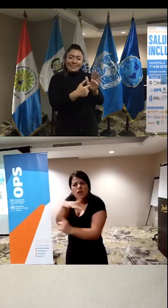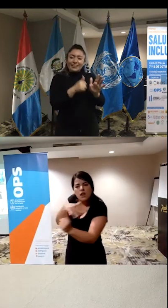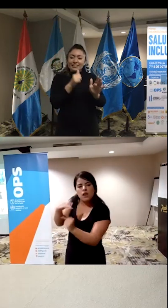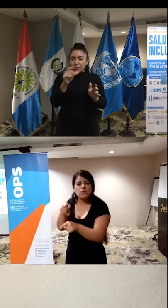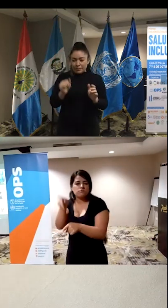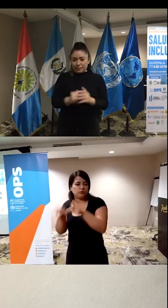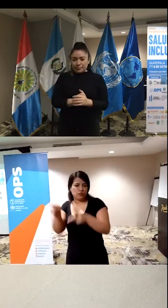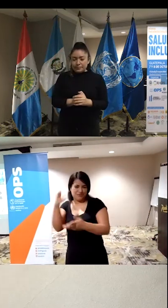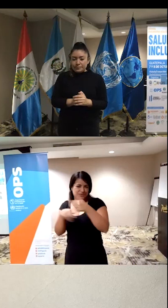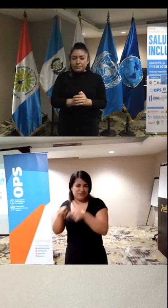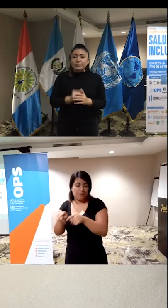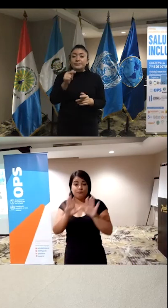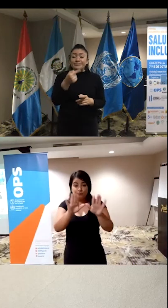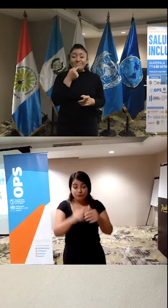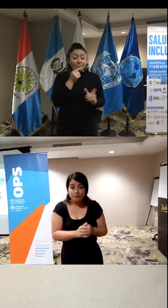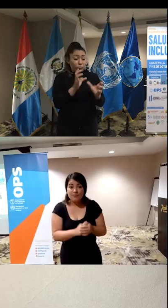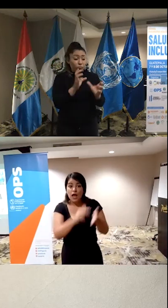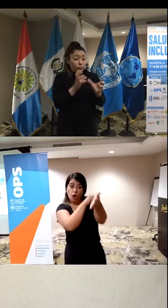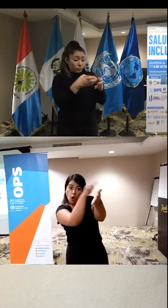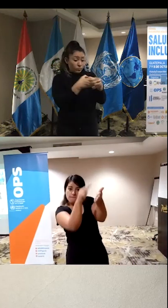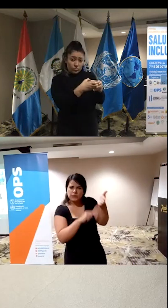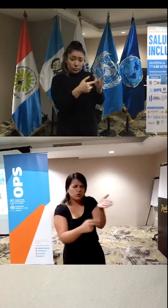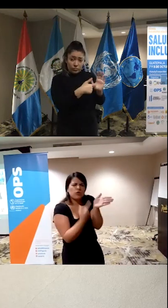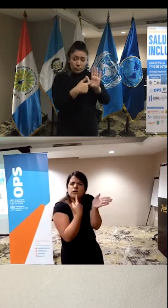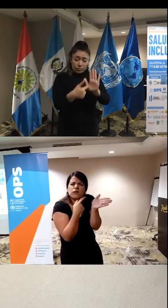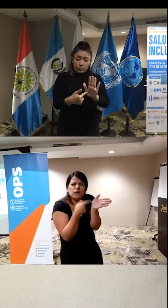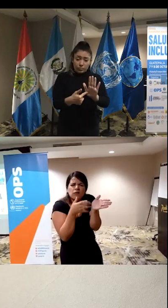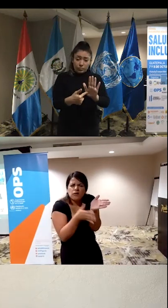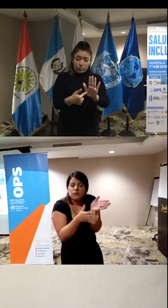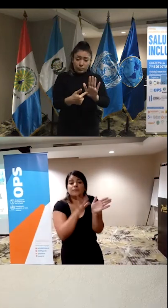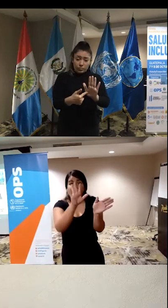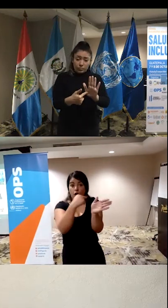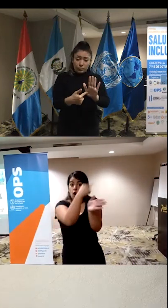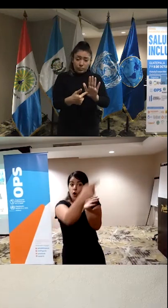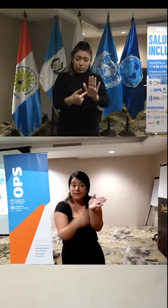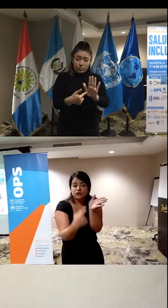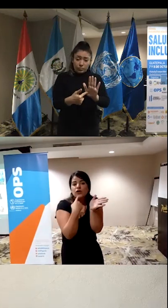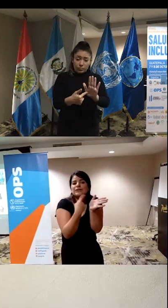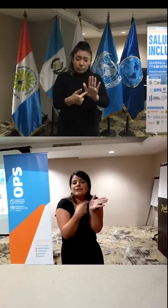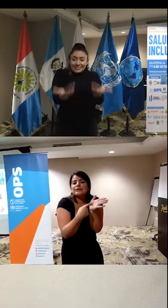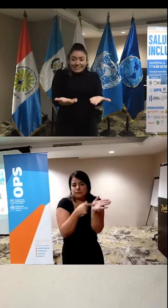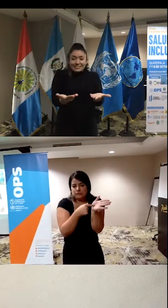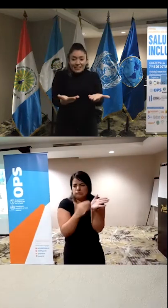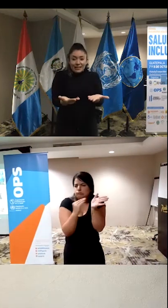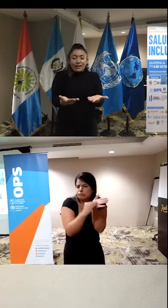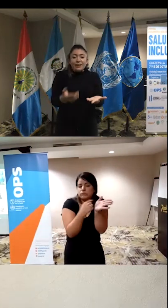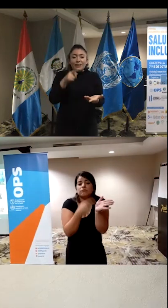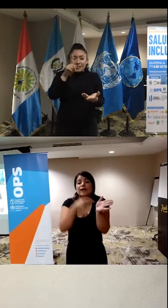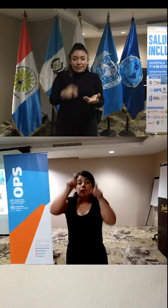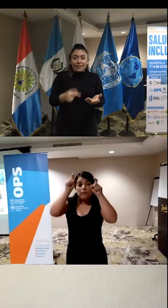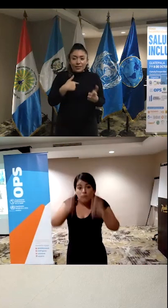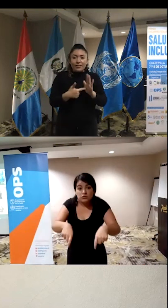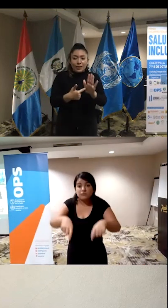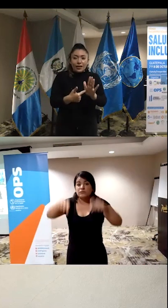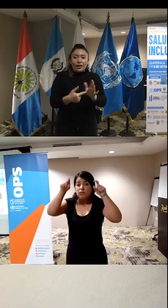El comité de la convención dice que hay que garantizar que se deben